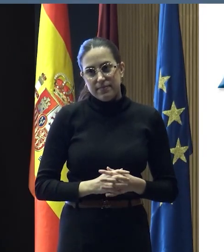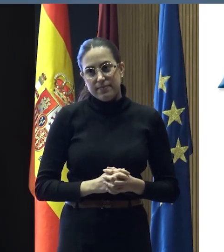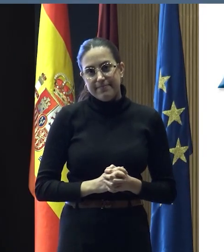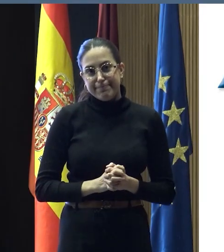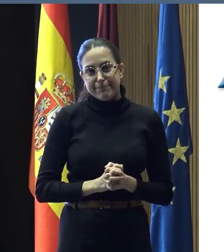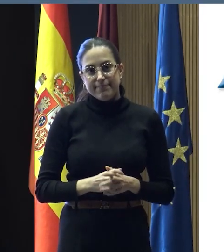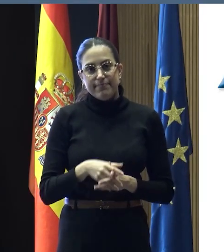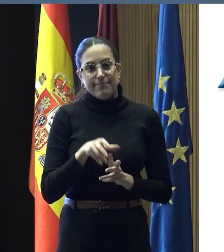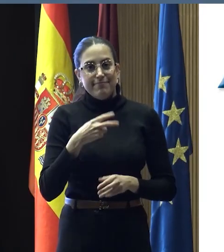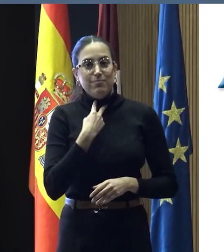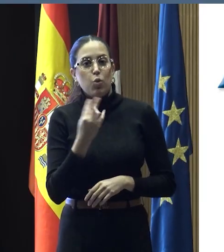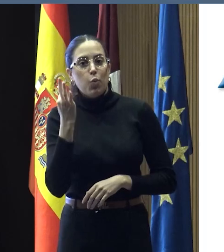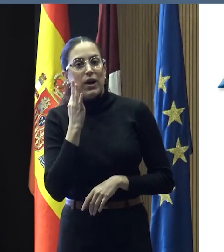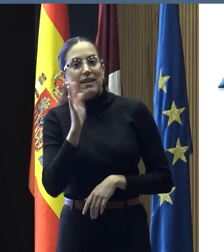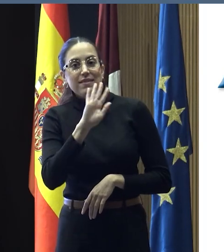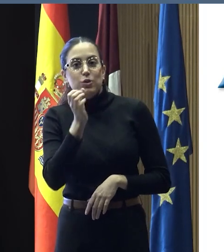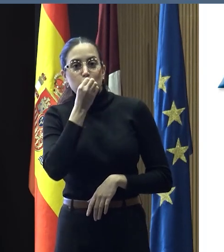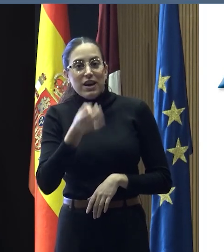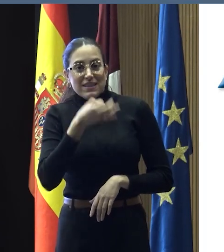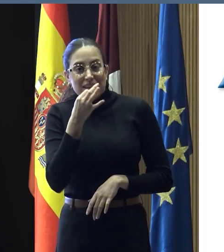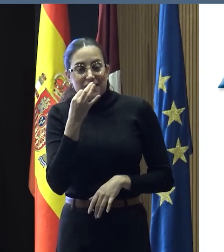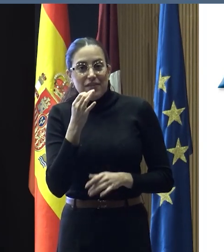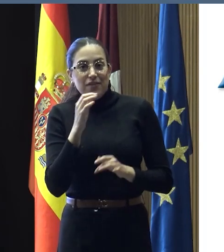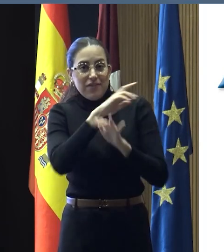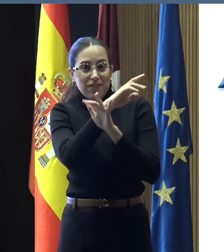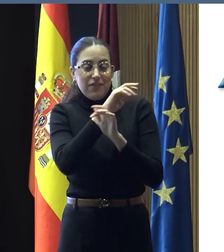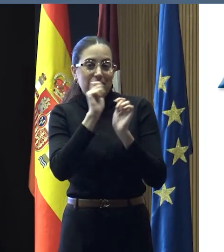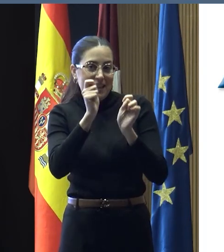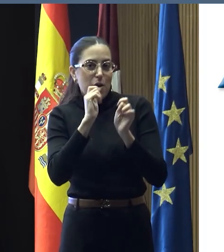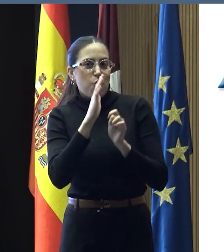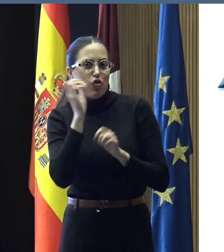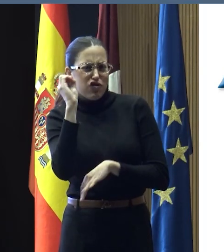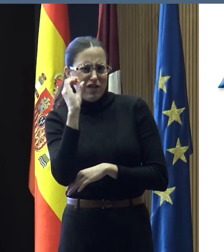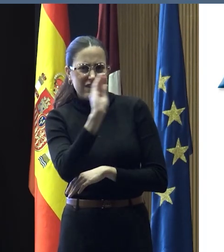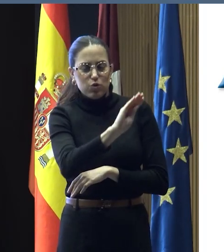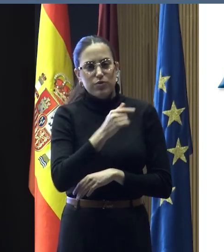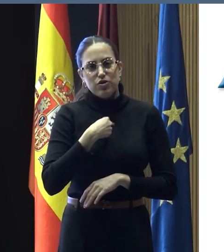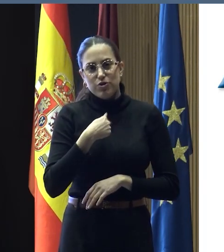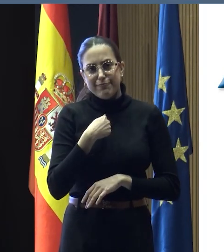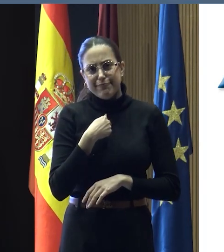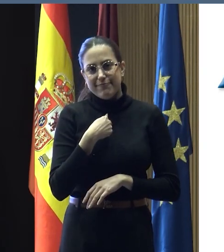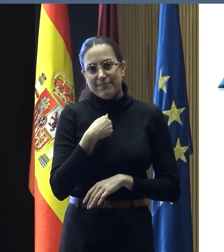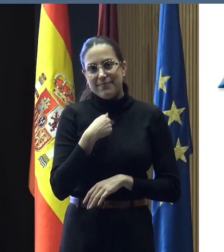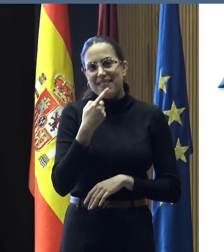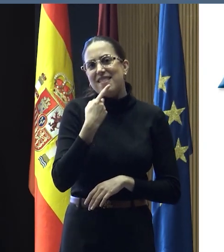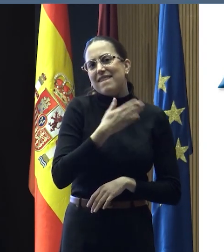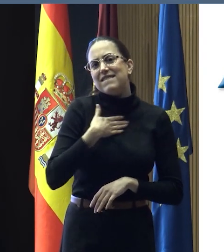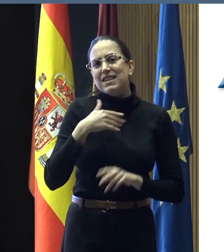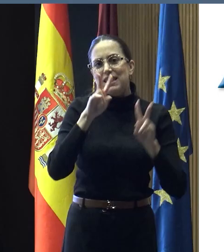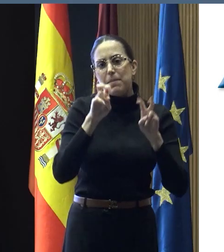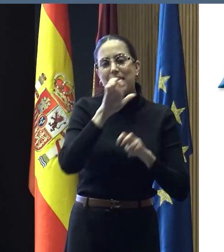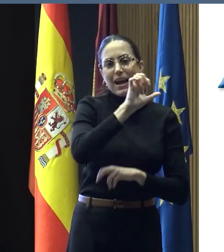Buenas tardes y felicidades por su conferencia. Muchas gracias. Le quería comentar yo, como estamos diciendo de los estrógenos y de